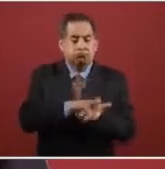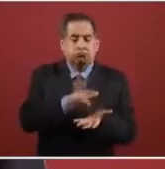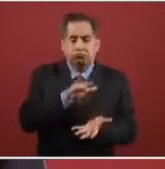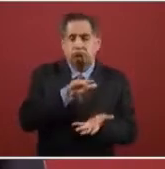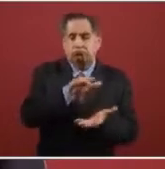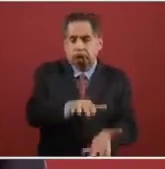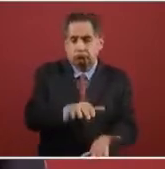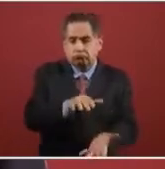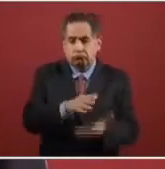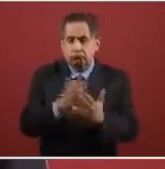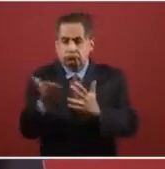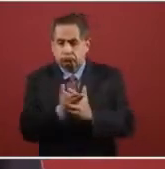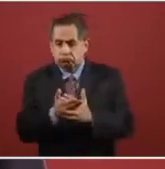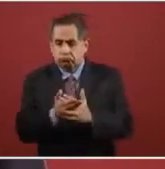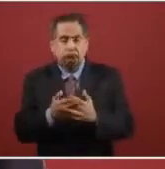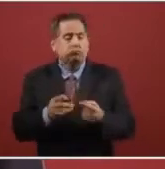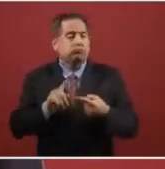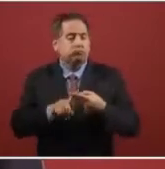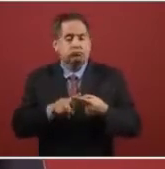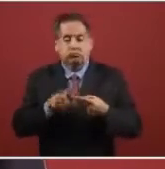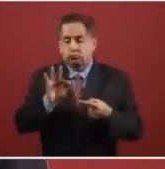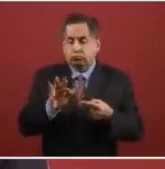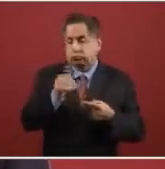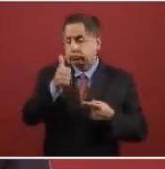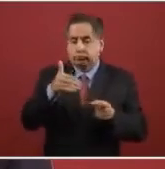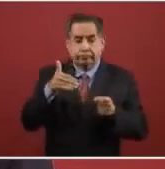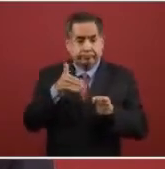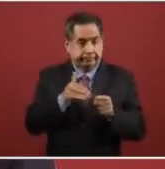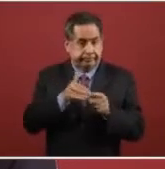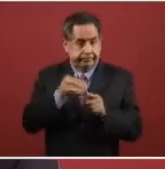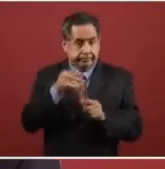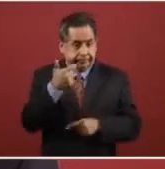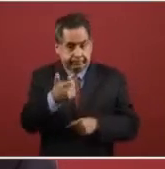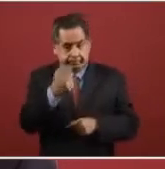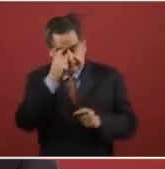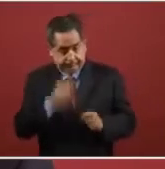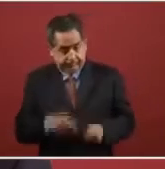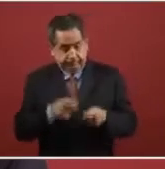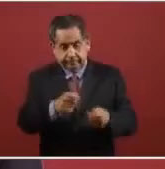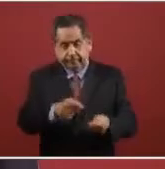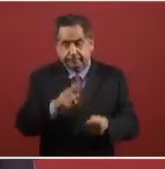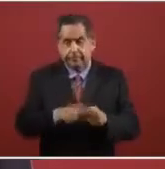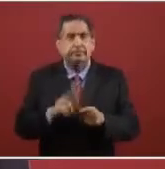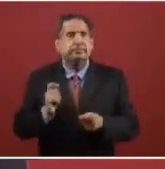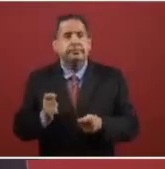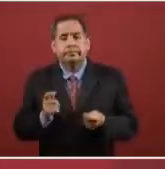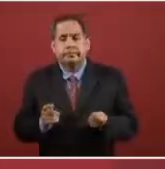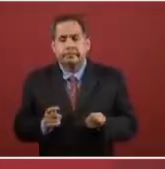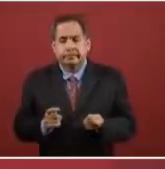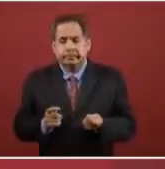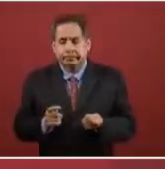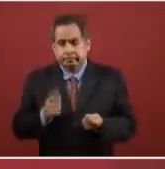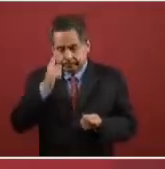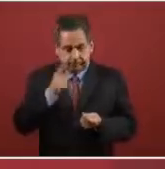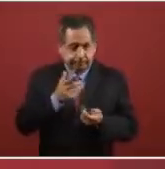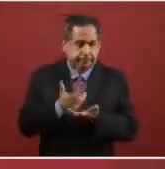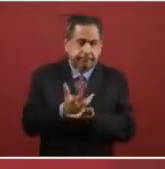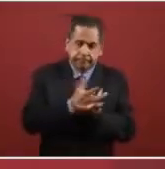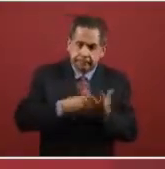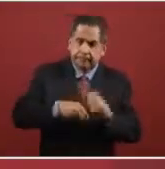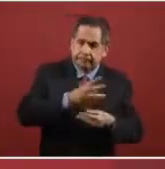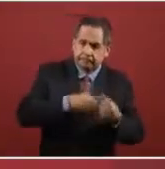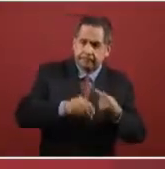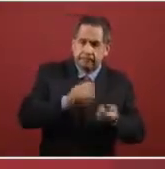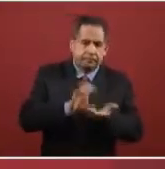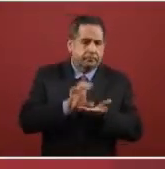dividido en dos partes. Hay 46 mil millones de pesos de capitalización, es decir,